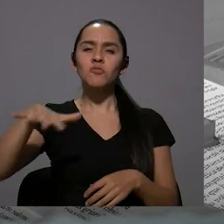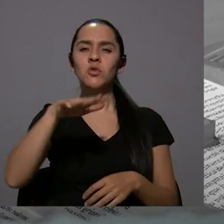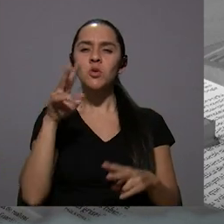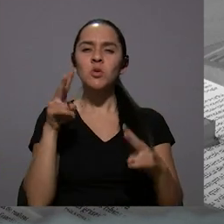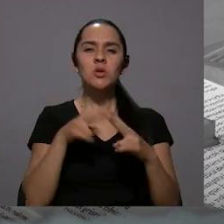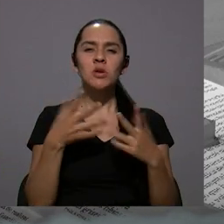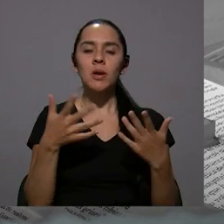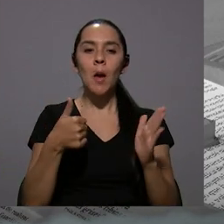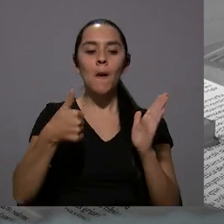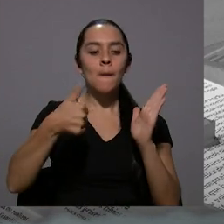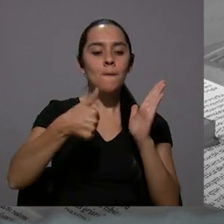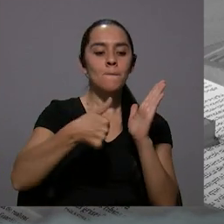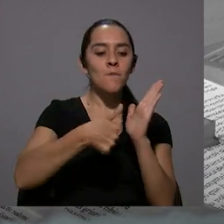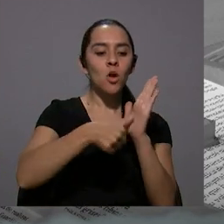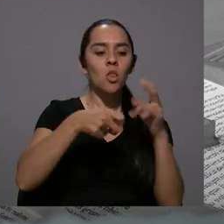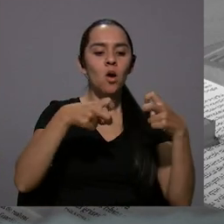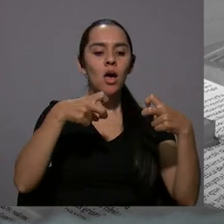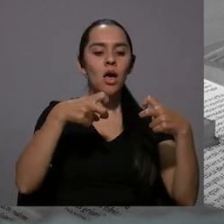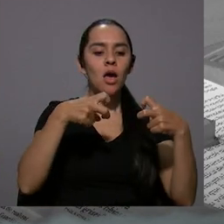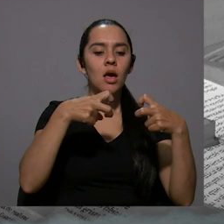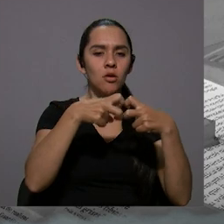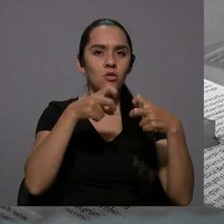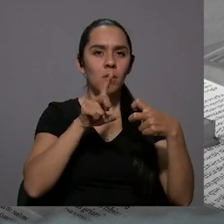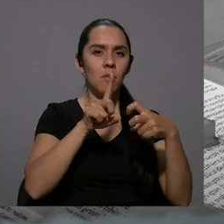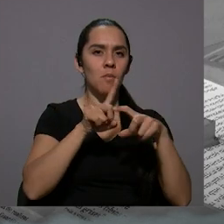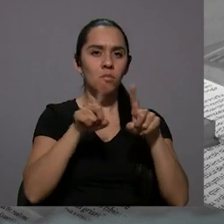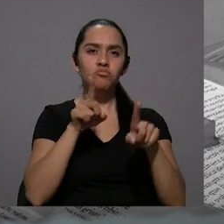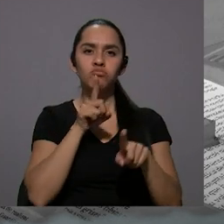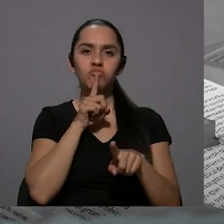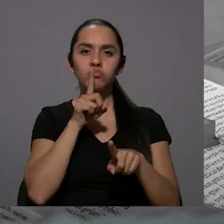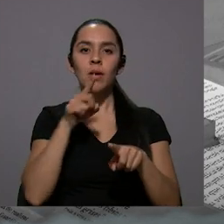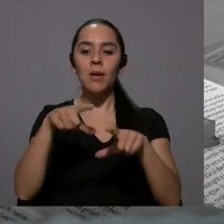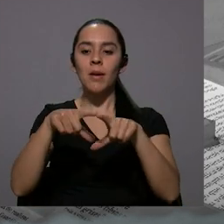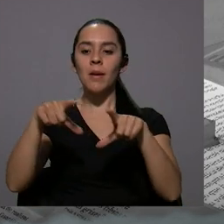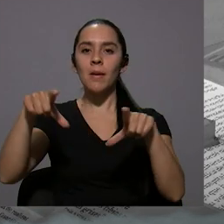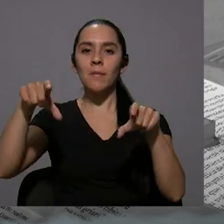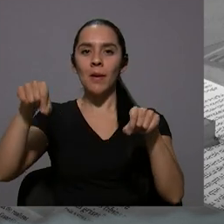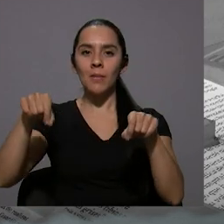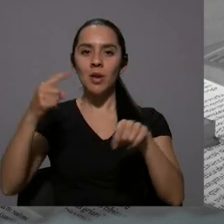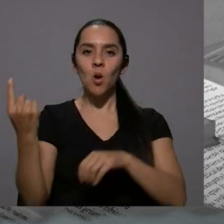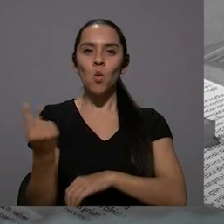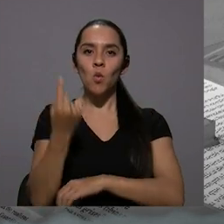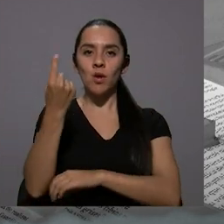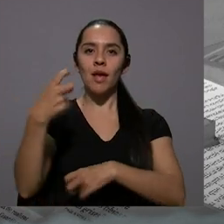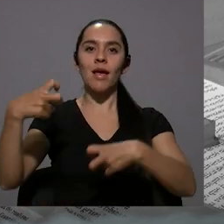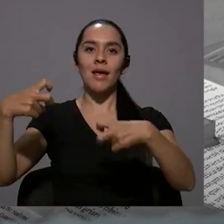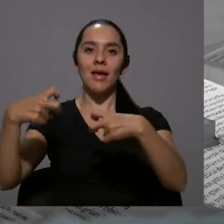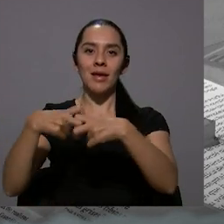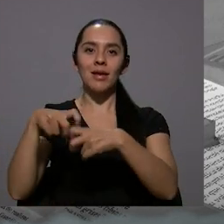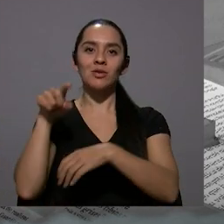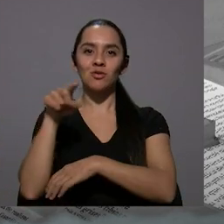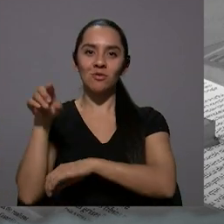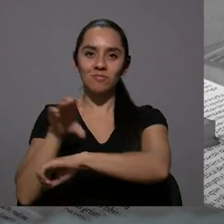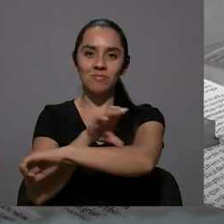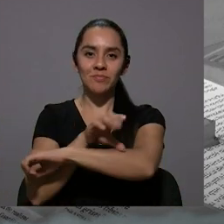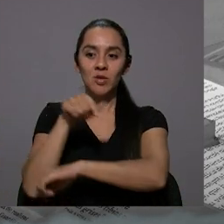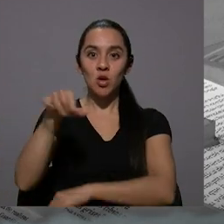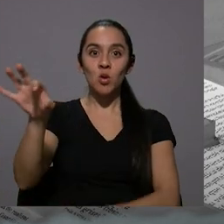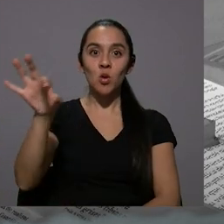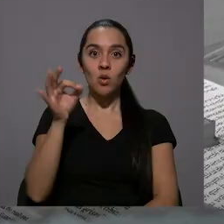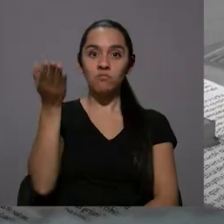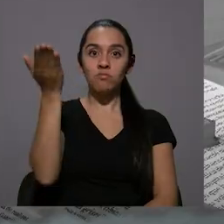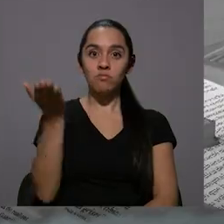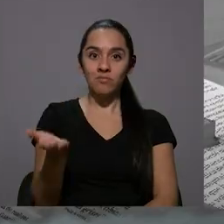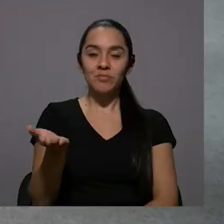la gente llama voto electrónico pero en realidad se ha llamado papeleta única electrónica y tenemos a nuestro invitado